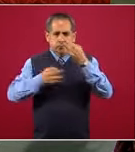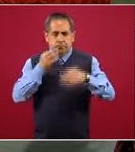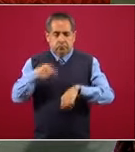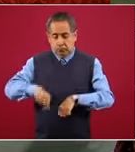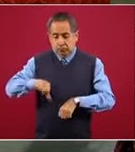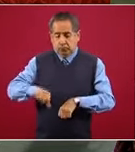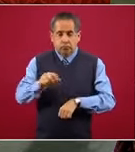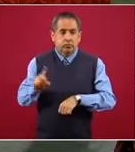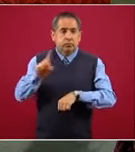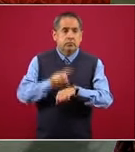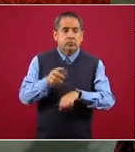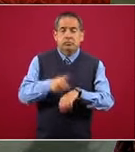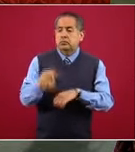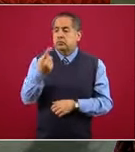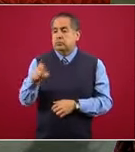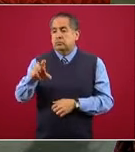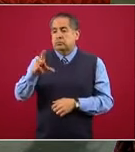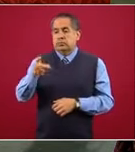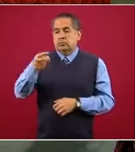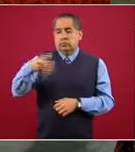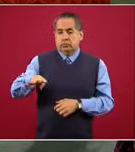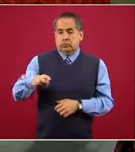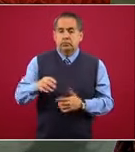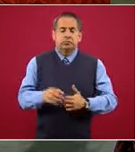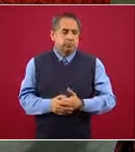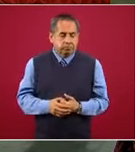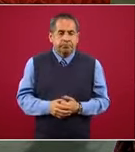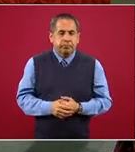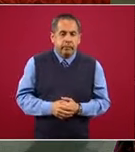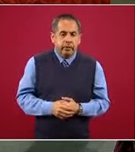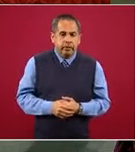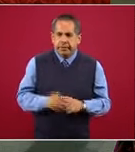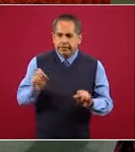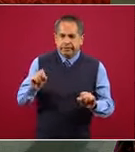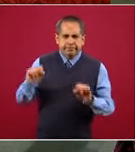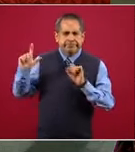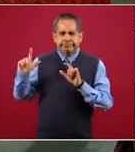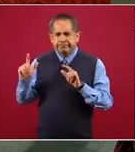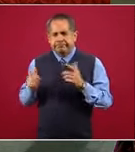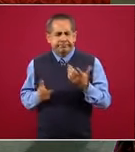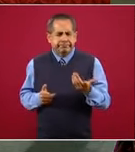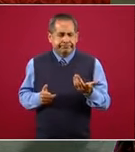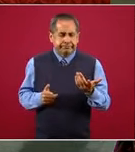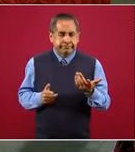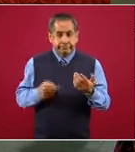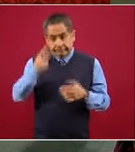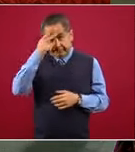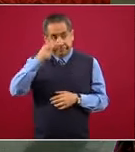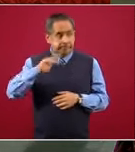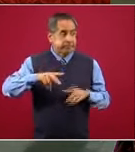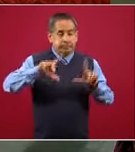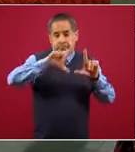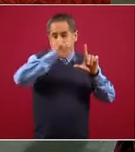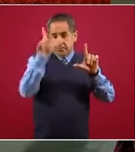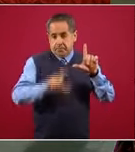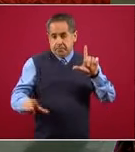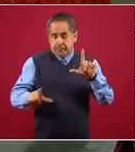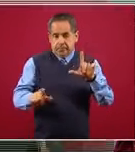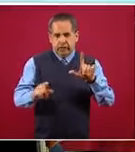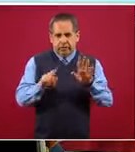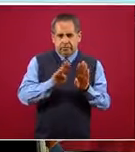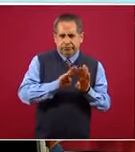número 139. Si vemos la siguiente diapositiva, tenemos aquí el escenario nacional y precisamente en estas